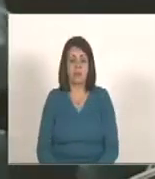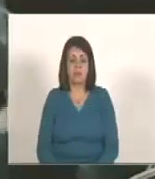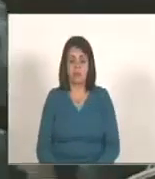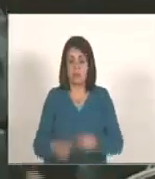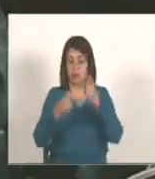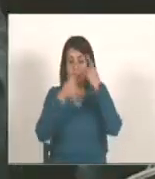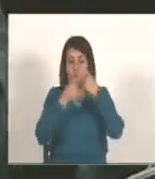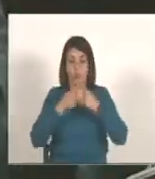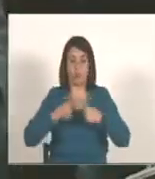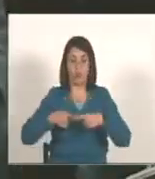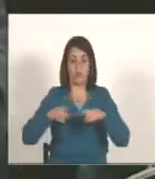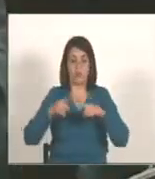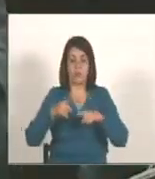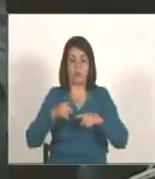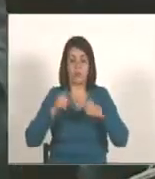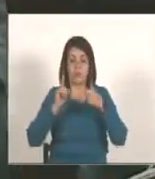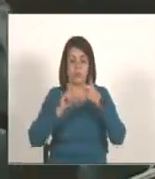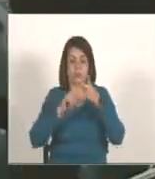la otra